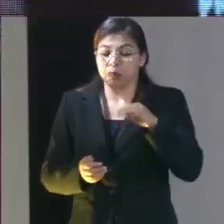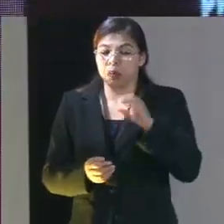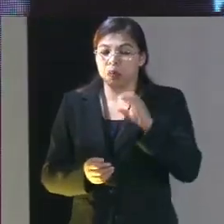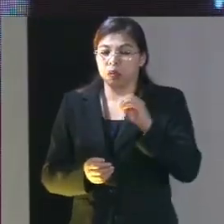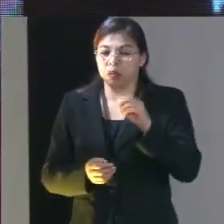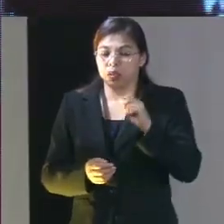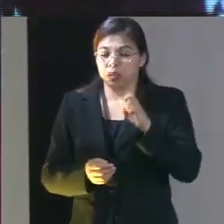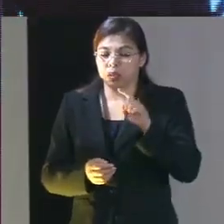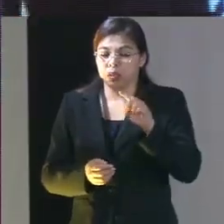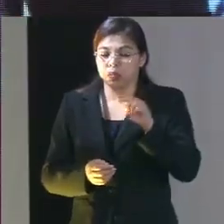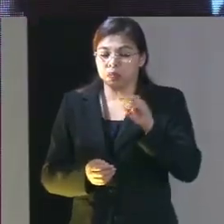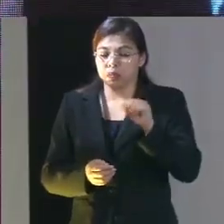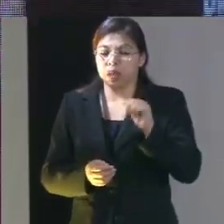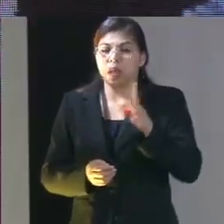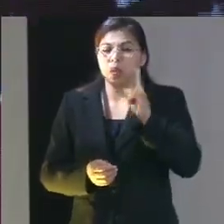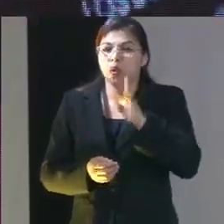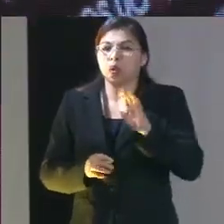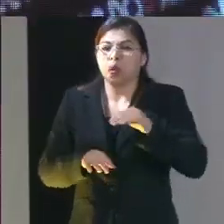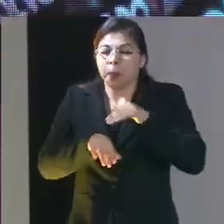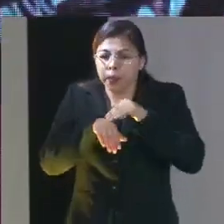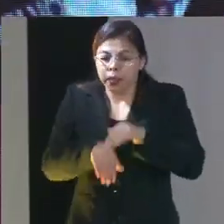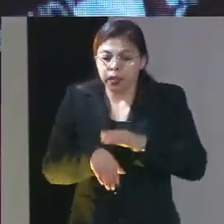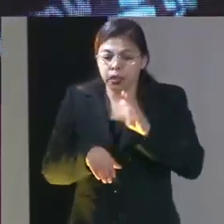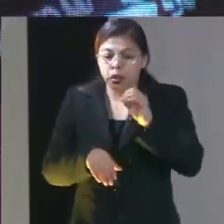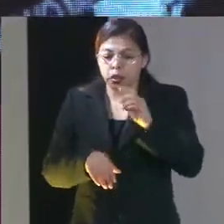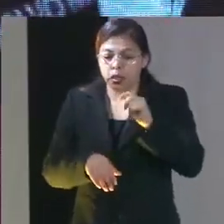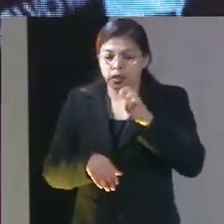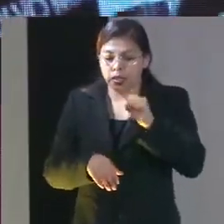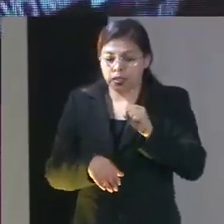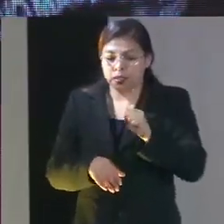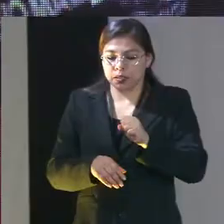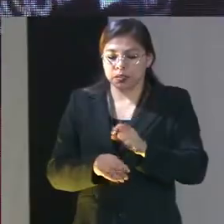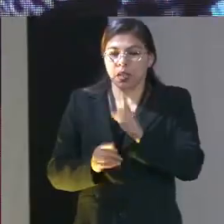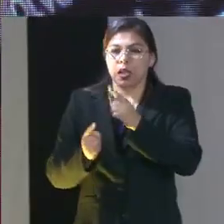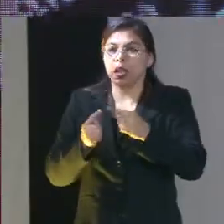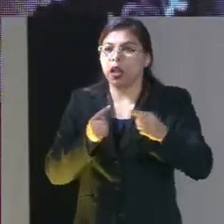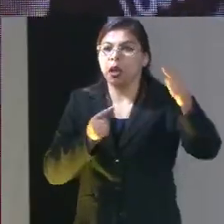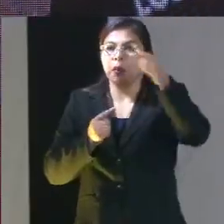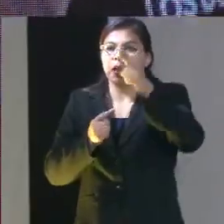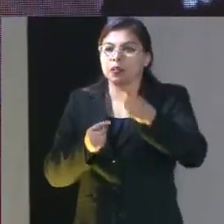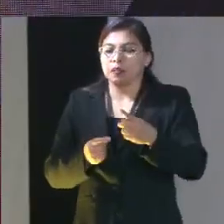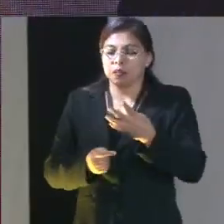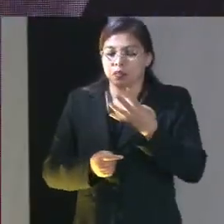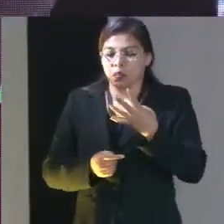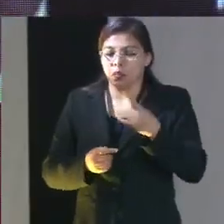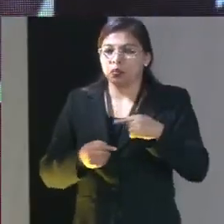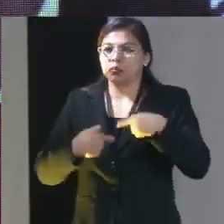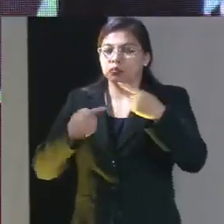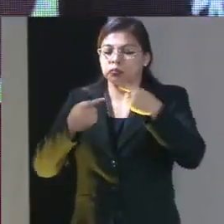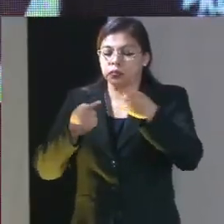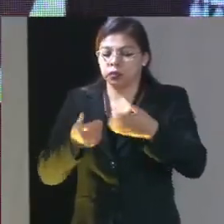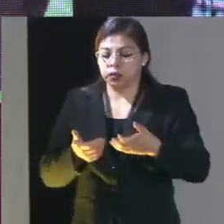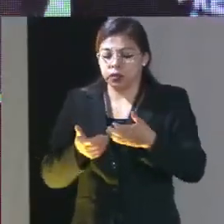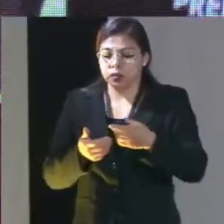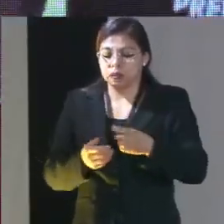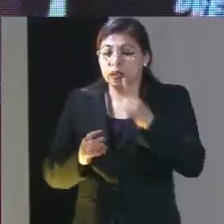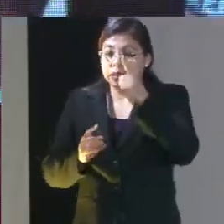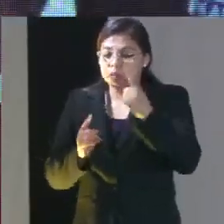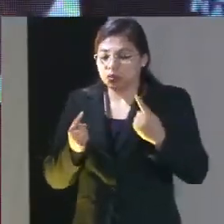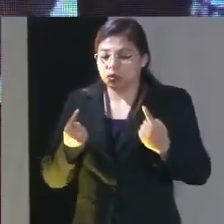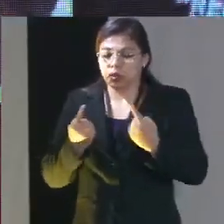Moctezuma nunca se sometió a Cortés aquí, a la vuelta aquí, para acá. ¿Sí? Si caminamos 3 cuadras para allá. Ahí donde se